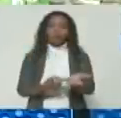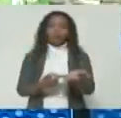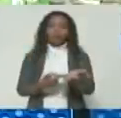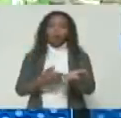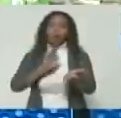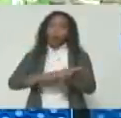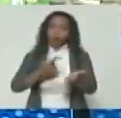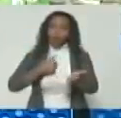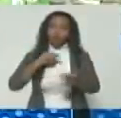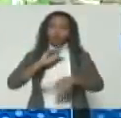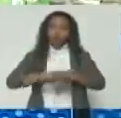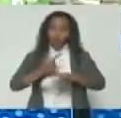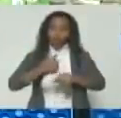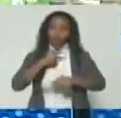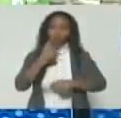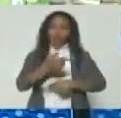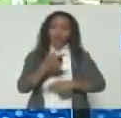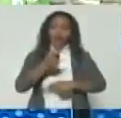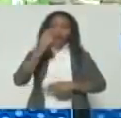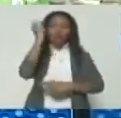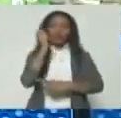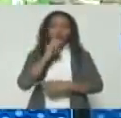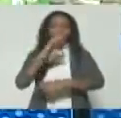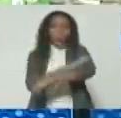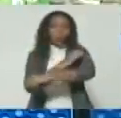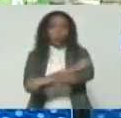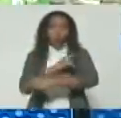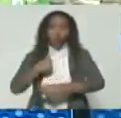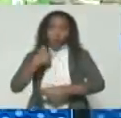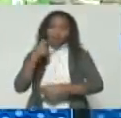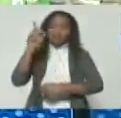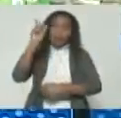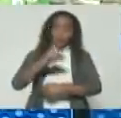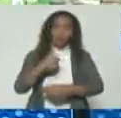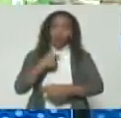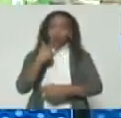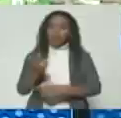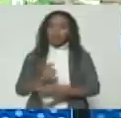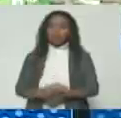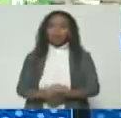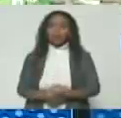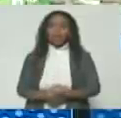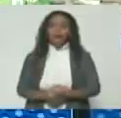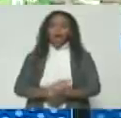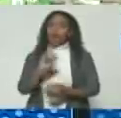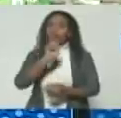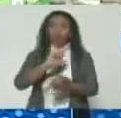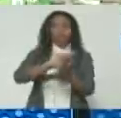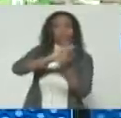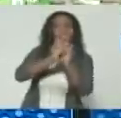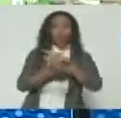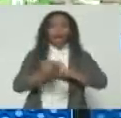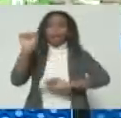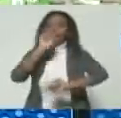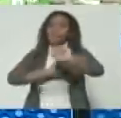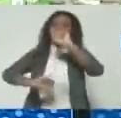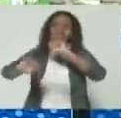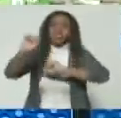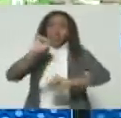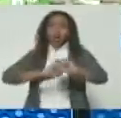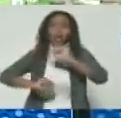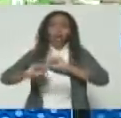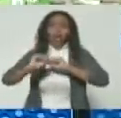dije también a los diputados opositores, le dije, no se conviertan en defensores